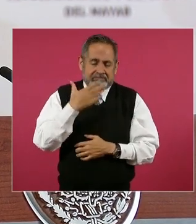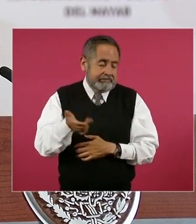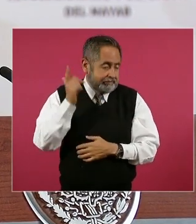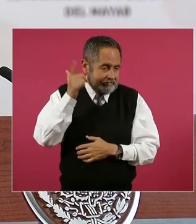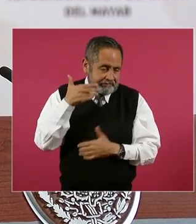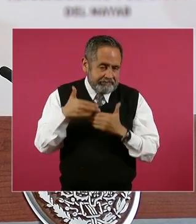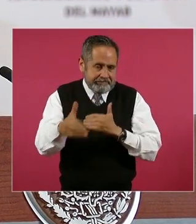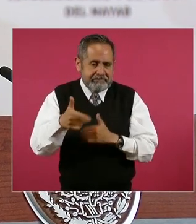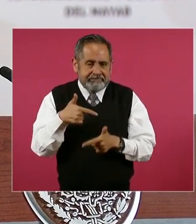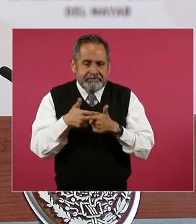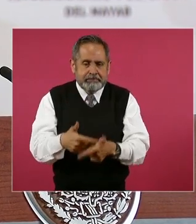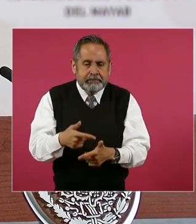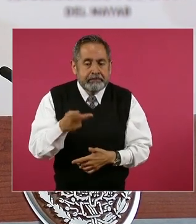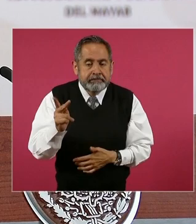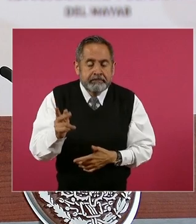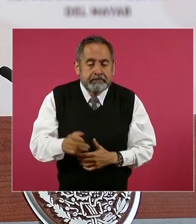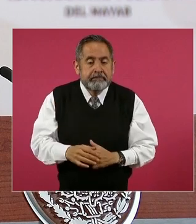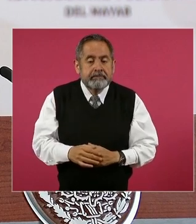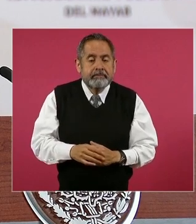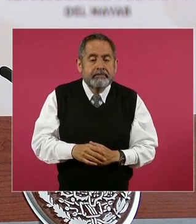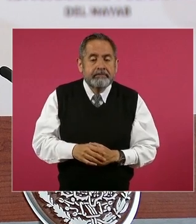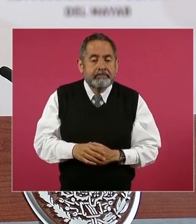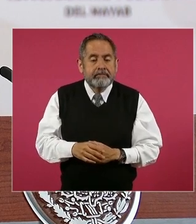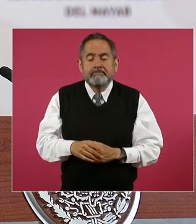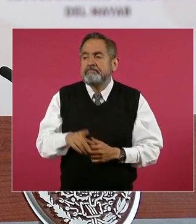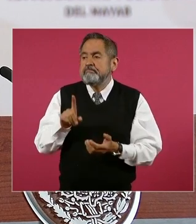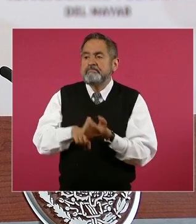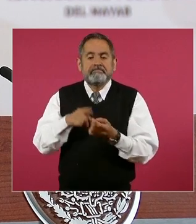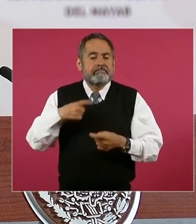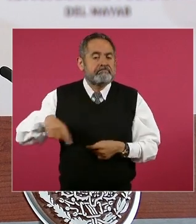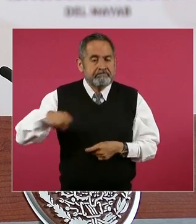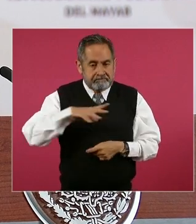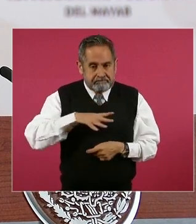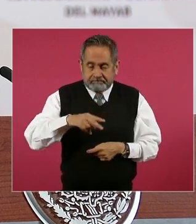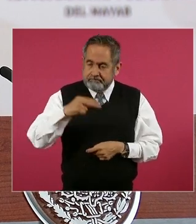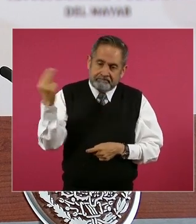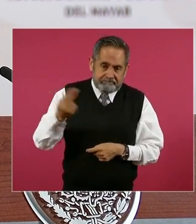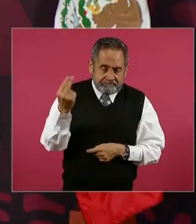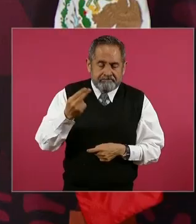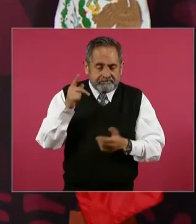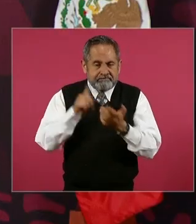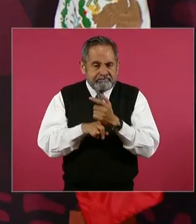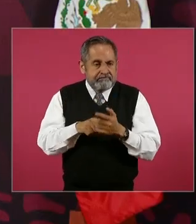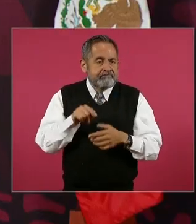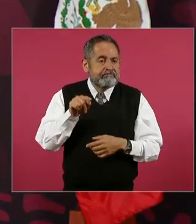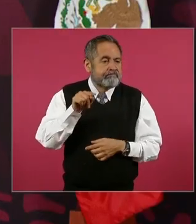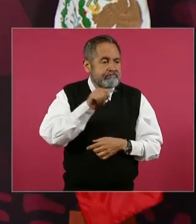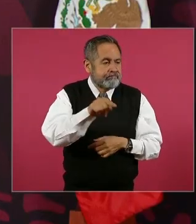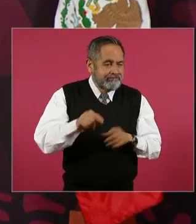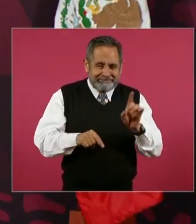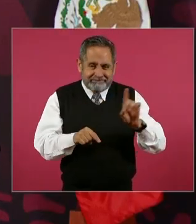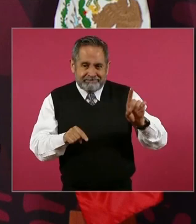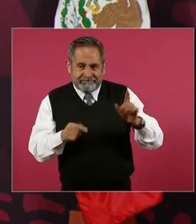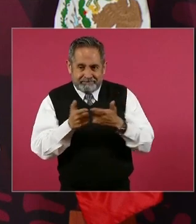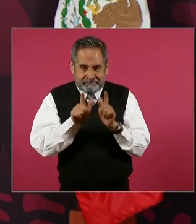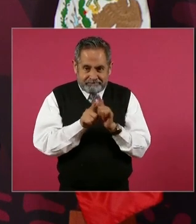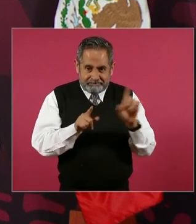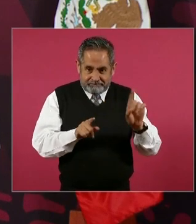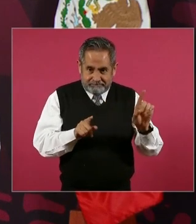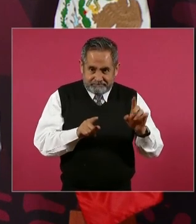pero sí este tenemos que enfrentar a la